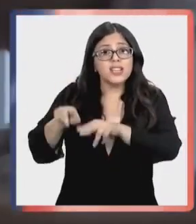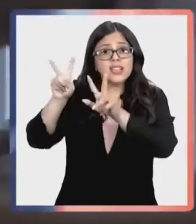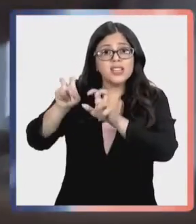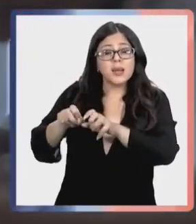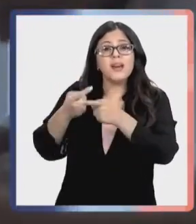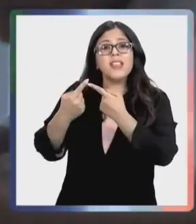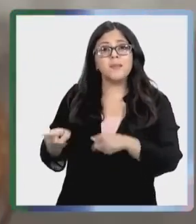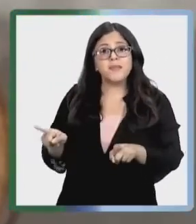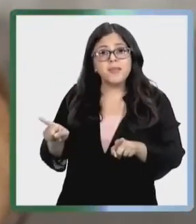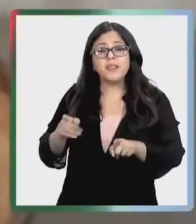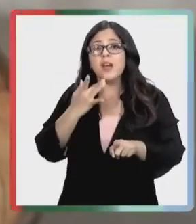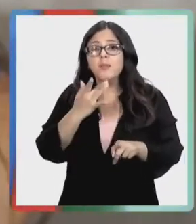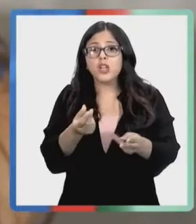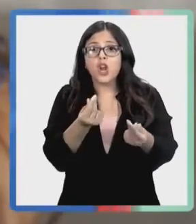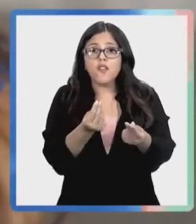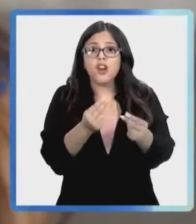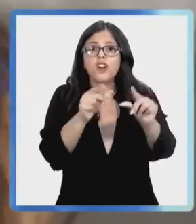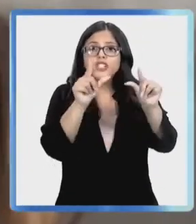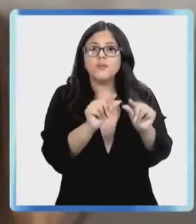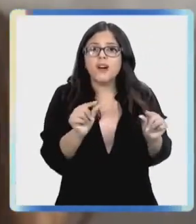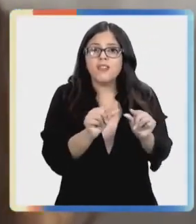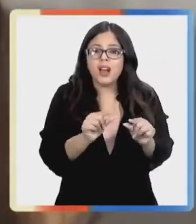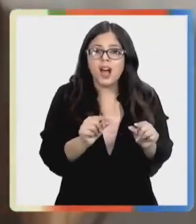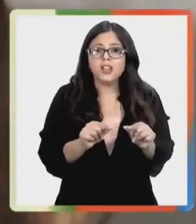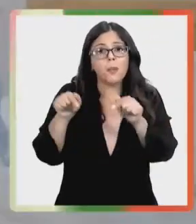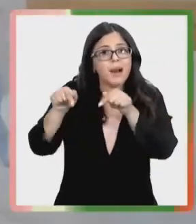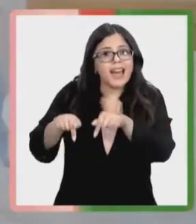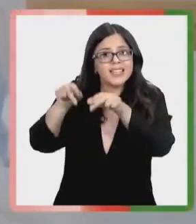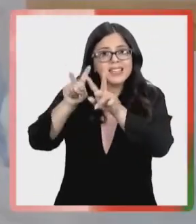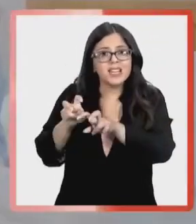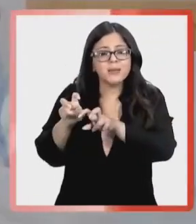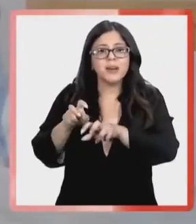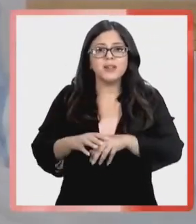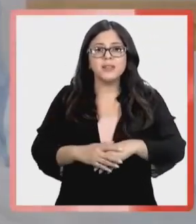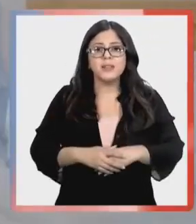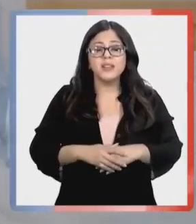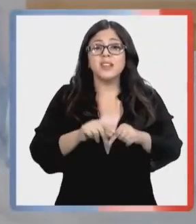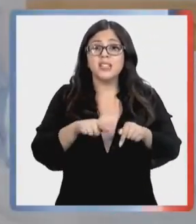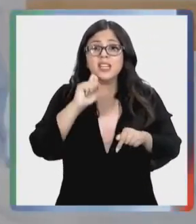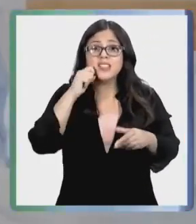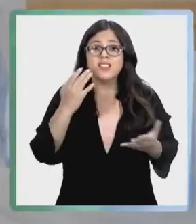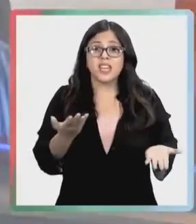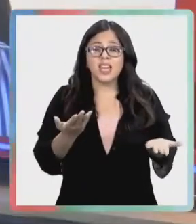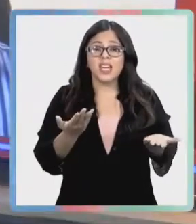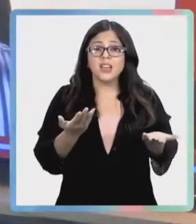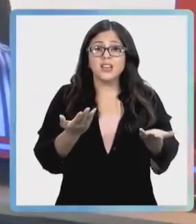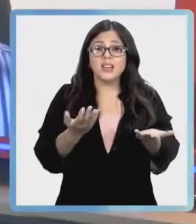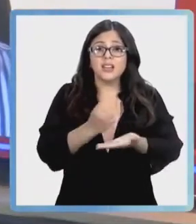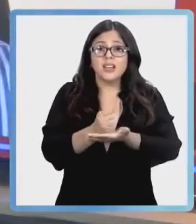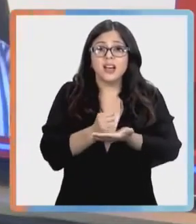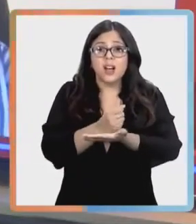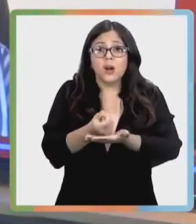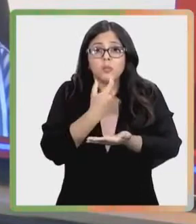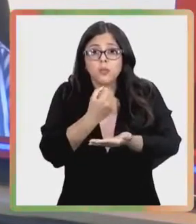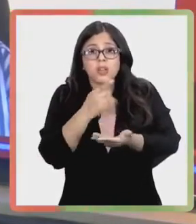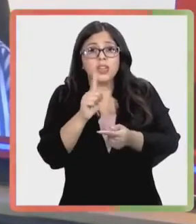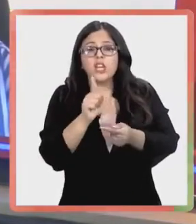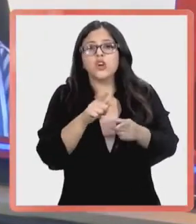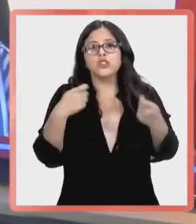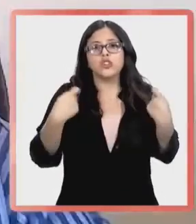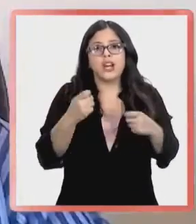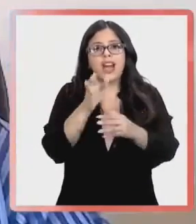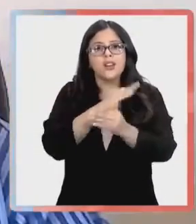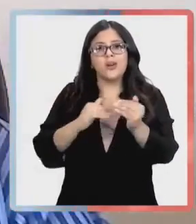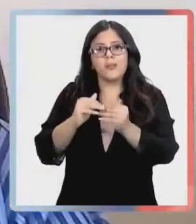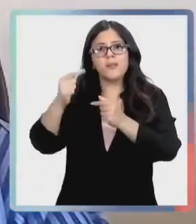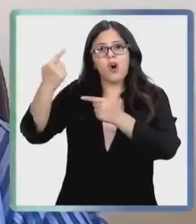caso es distinto porque los valores son mucho más pequeños para este caso, porque se trata de productos que no son de la magnitud de precio, de costo